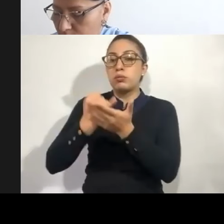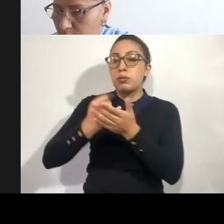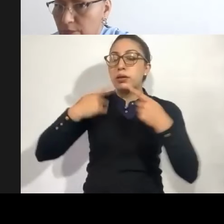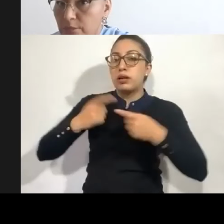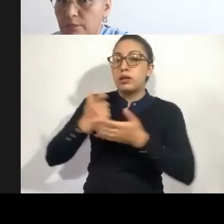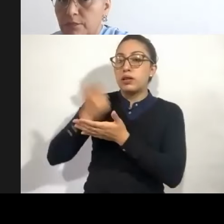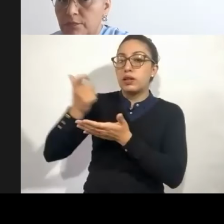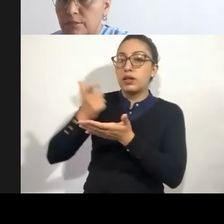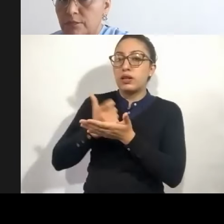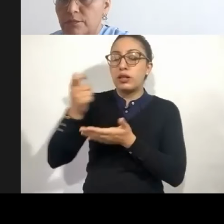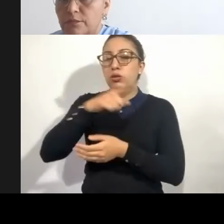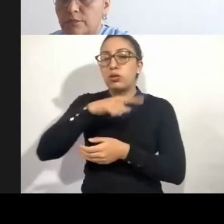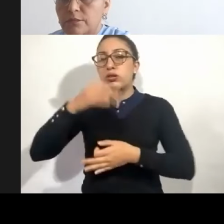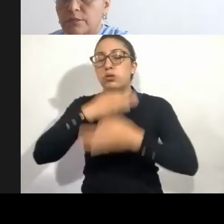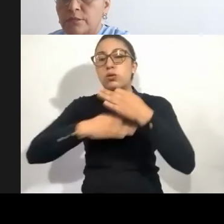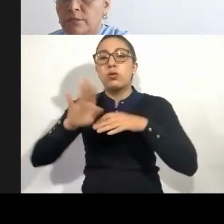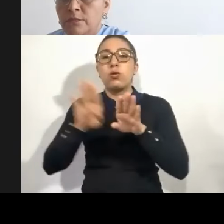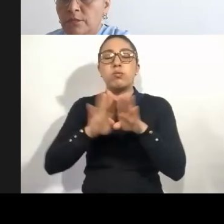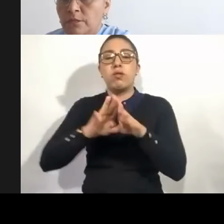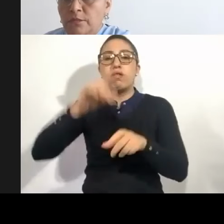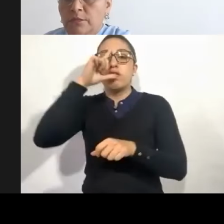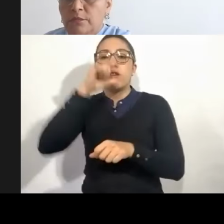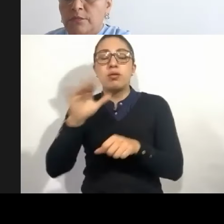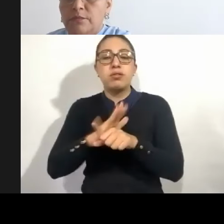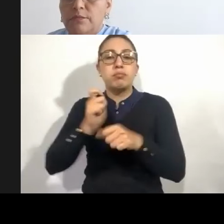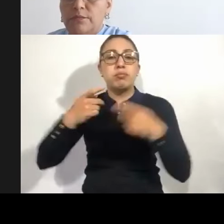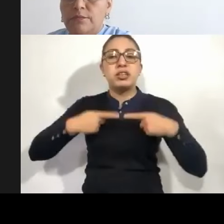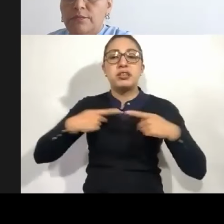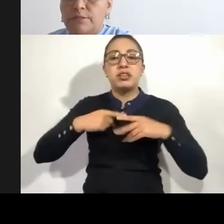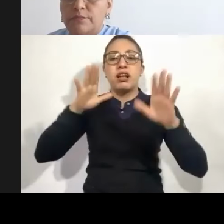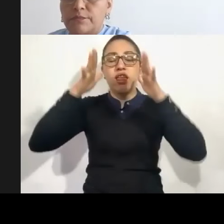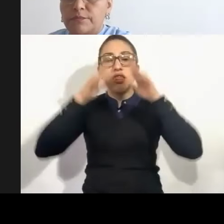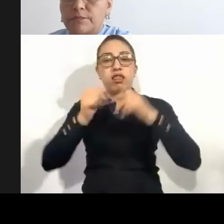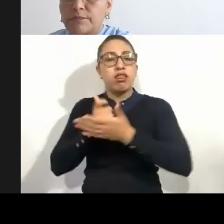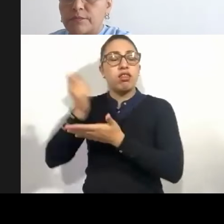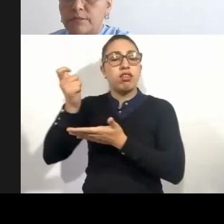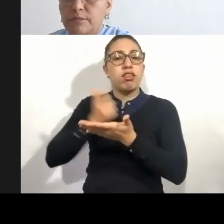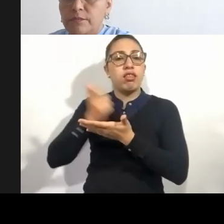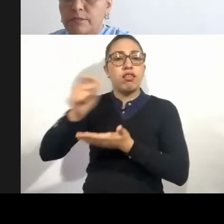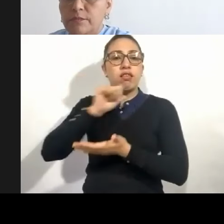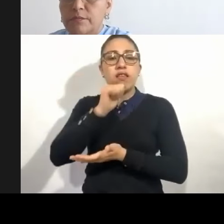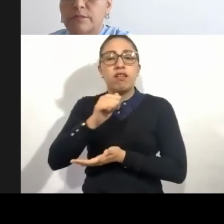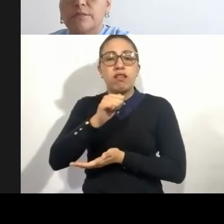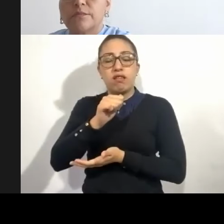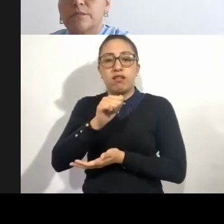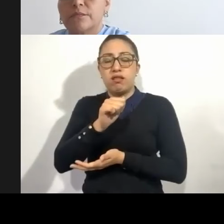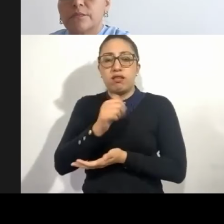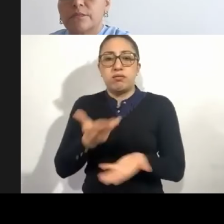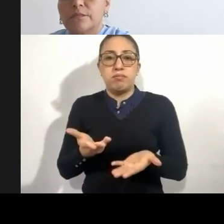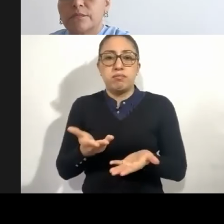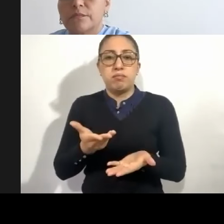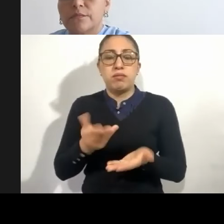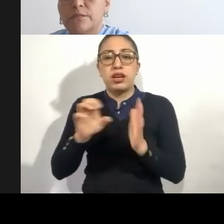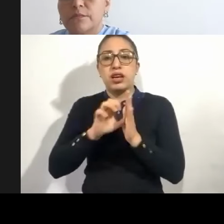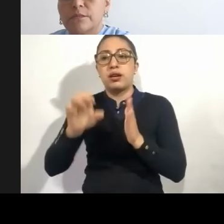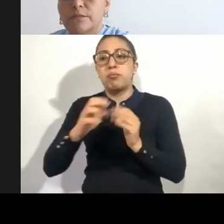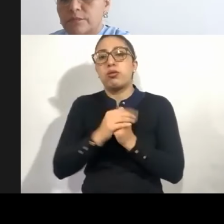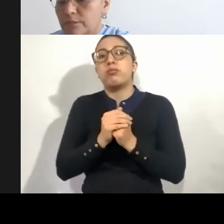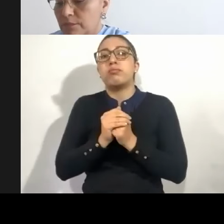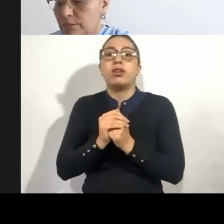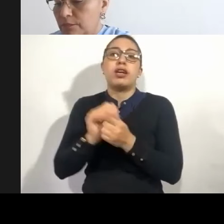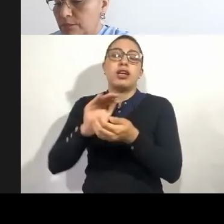tema, en el tema del impuesto a juegos y rifas, el nuevo que se dio, o el